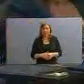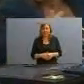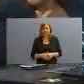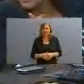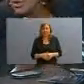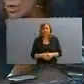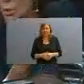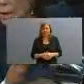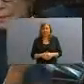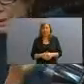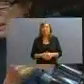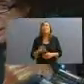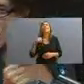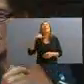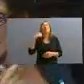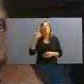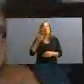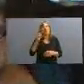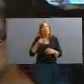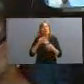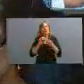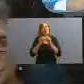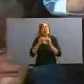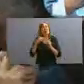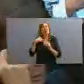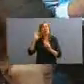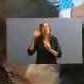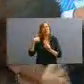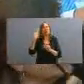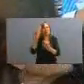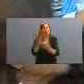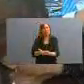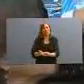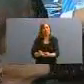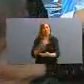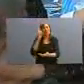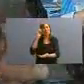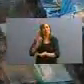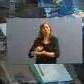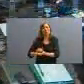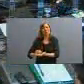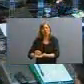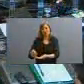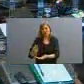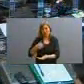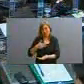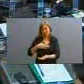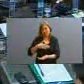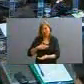Con respecto a una cuestión que sé que presentaron proyectos o un proyecto, un diputado de mi